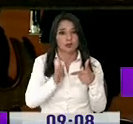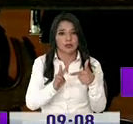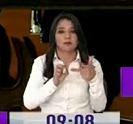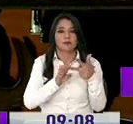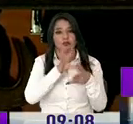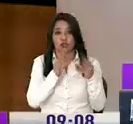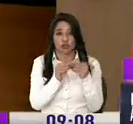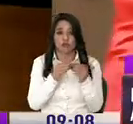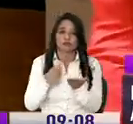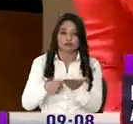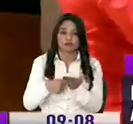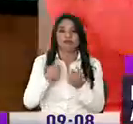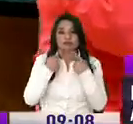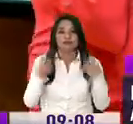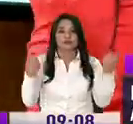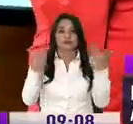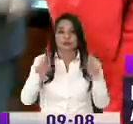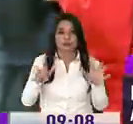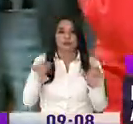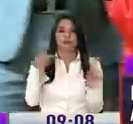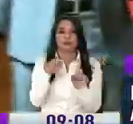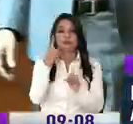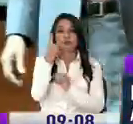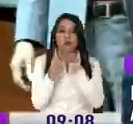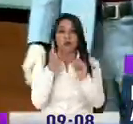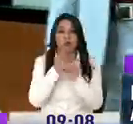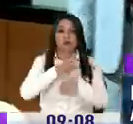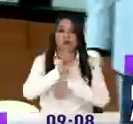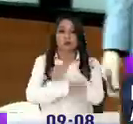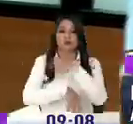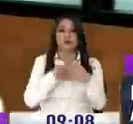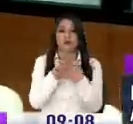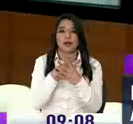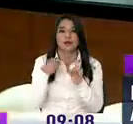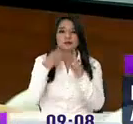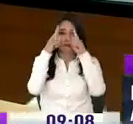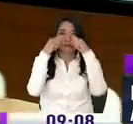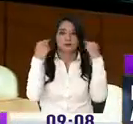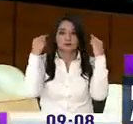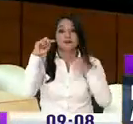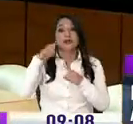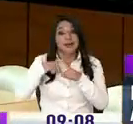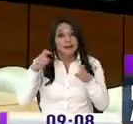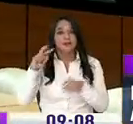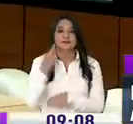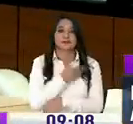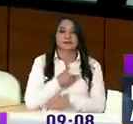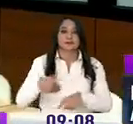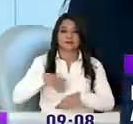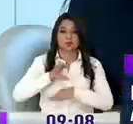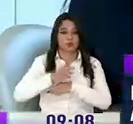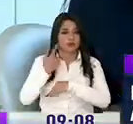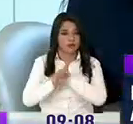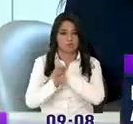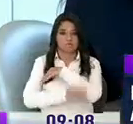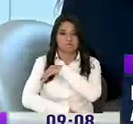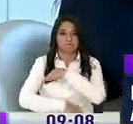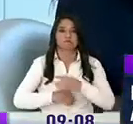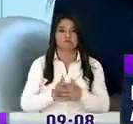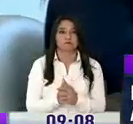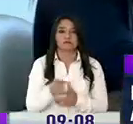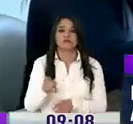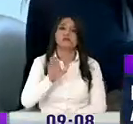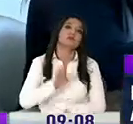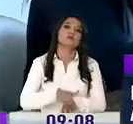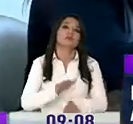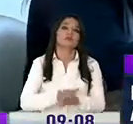Wilmer Terán, anunciar que sentenciaban a un año de cárcel a María Alejandra Vicuña, ex vicepresidenta del Ecuador, al ser declarada